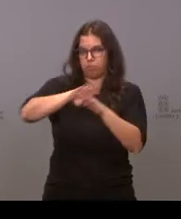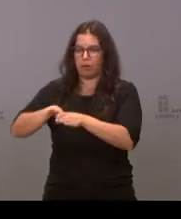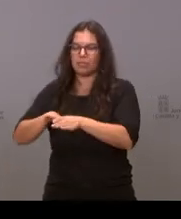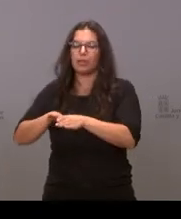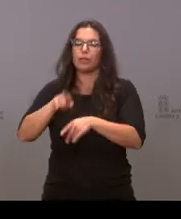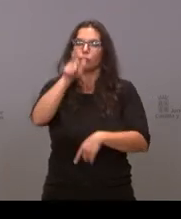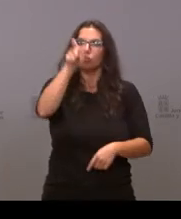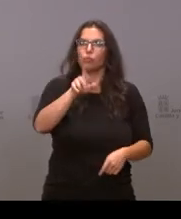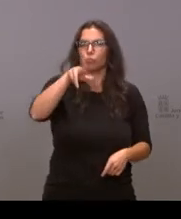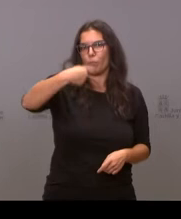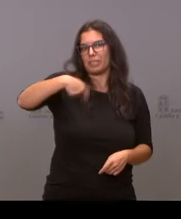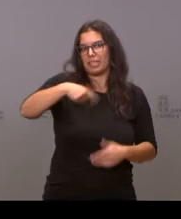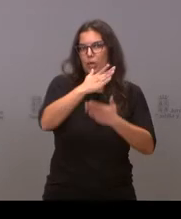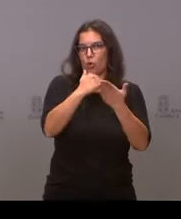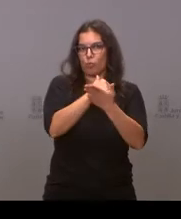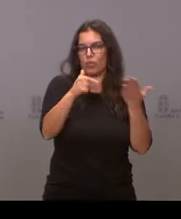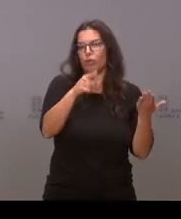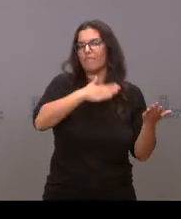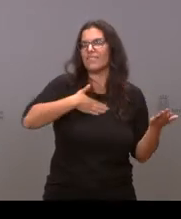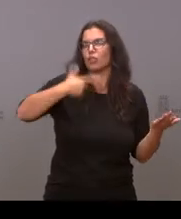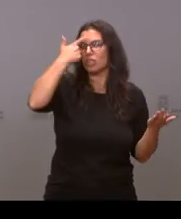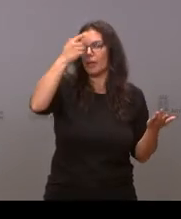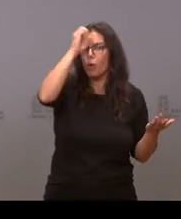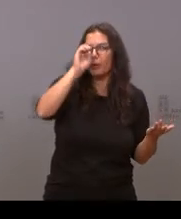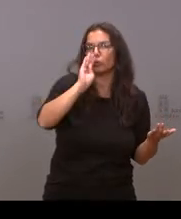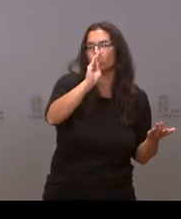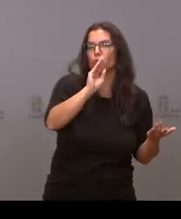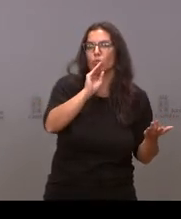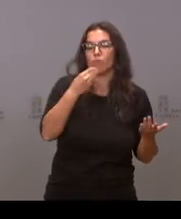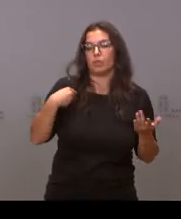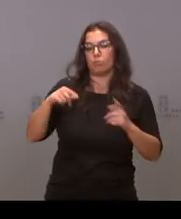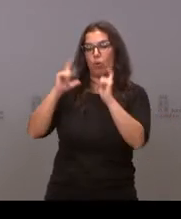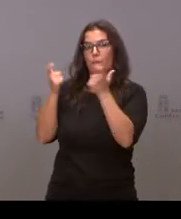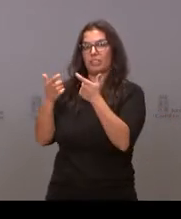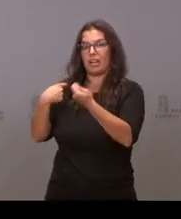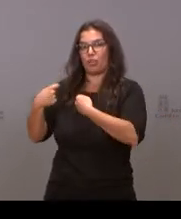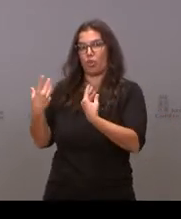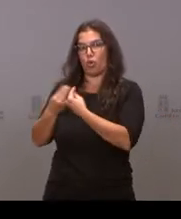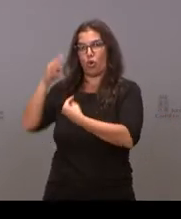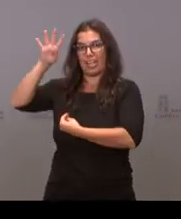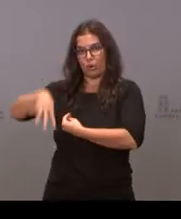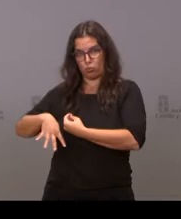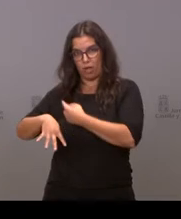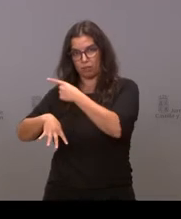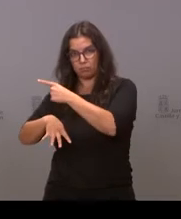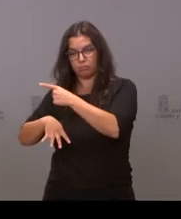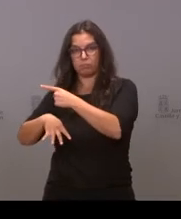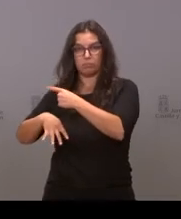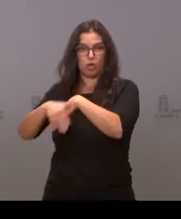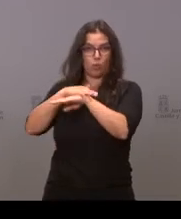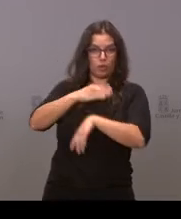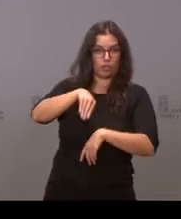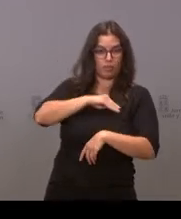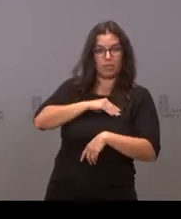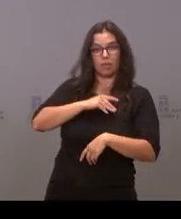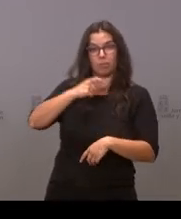de una comunidad autónoma quería preguntarle qué le parece o que sentir tiene ante la mesa negociación con cataluña y que le parece que el presidente del gobierno